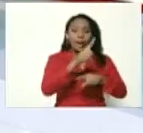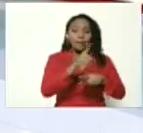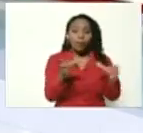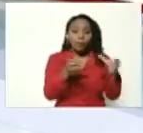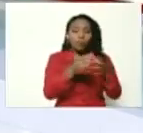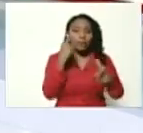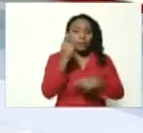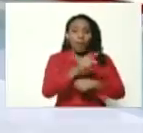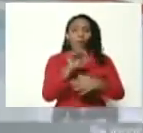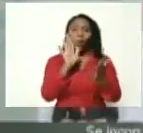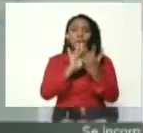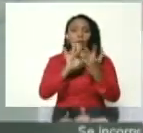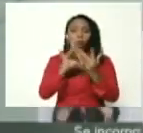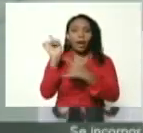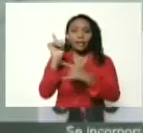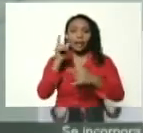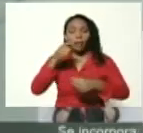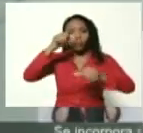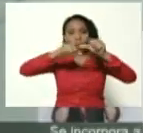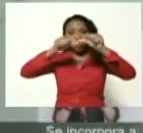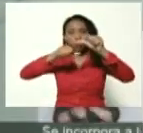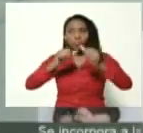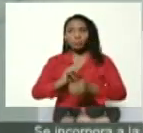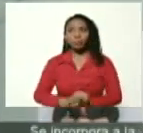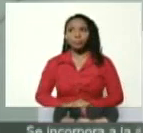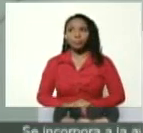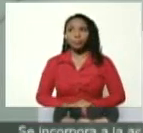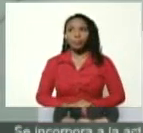Vamos a conectarnos nuevamente con esta auditoría.